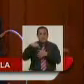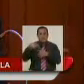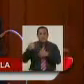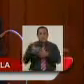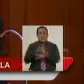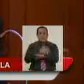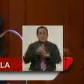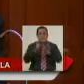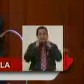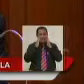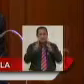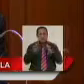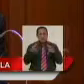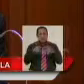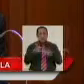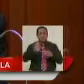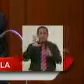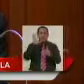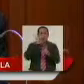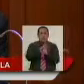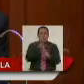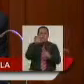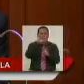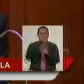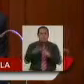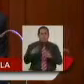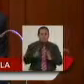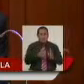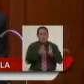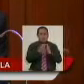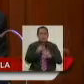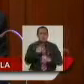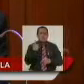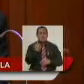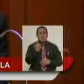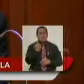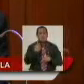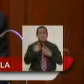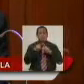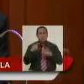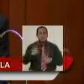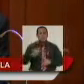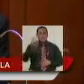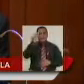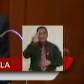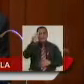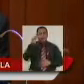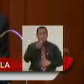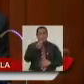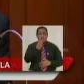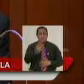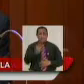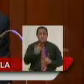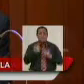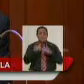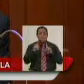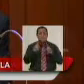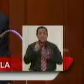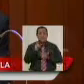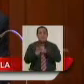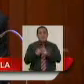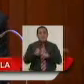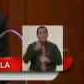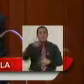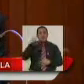que se dedicaban al asalto y robo en la red vial nacional. Pero sabemos bien que la ciudadanía